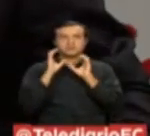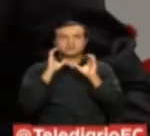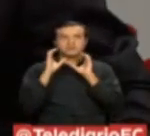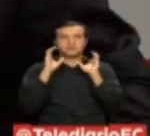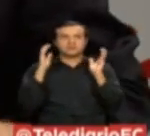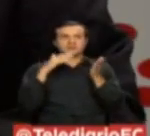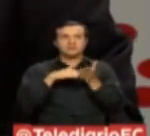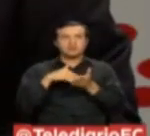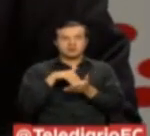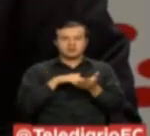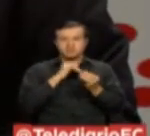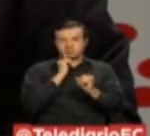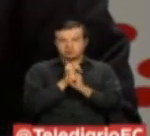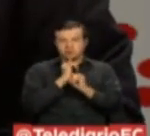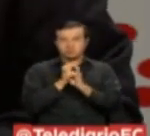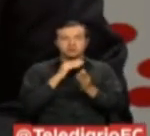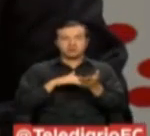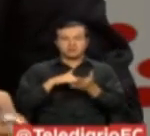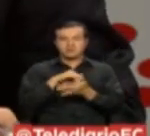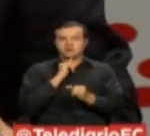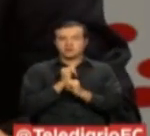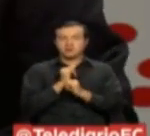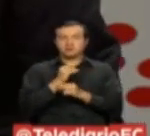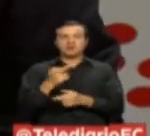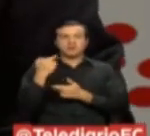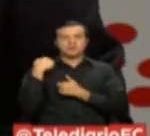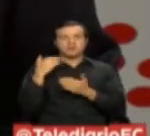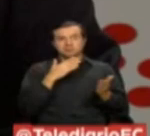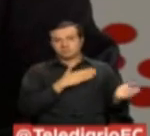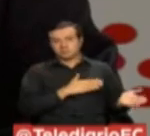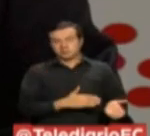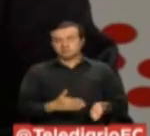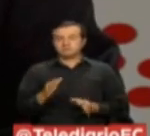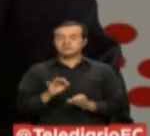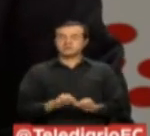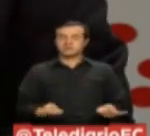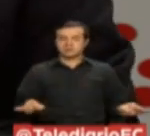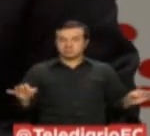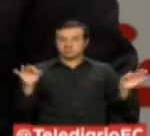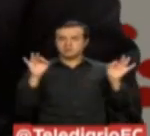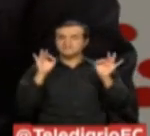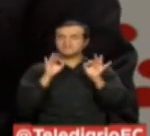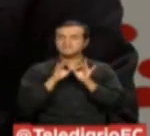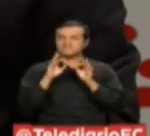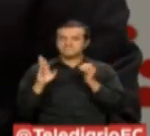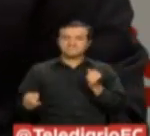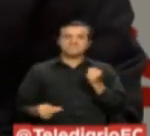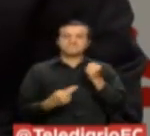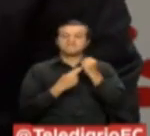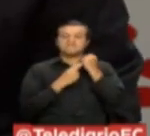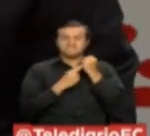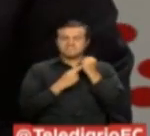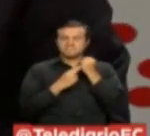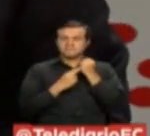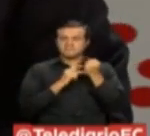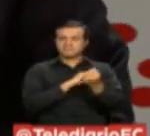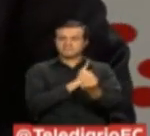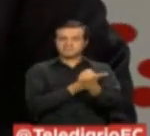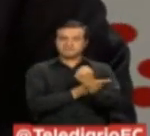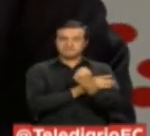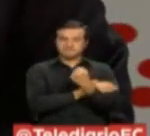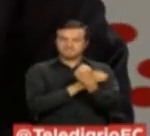una débil institucionalidad. ¿Cuáles son las tareas indispensables para reforzar, para fortalecer